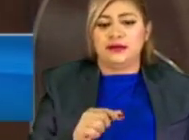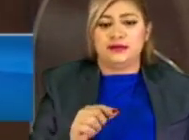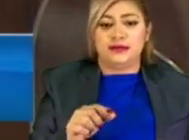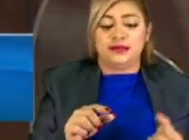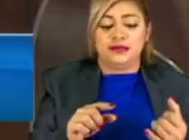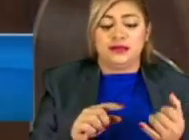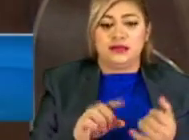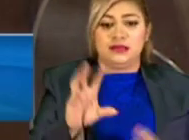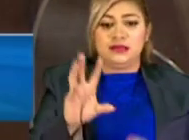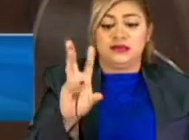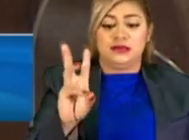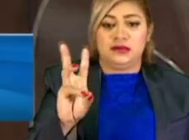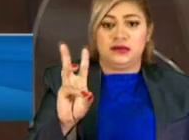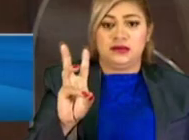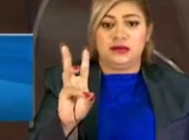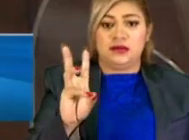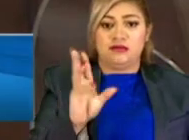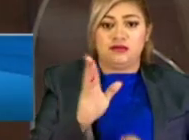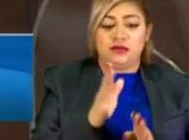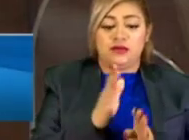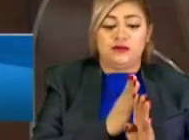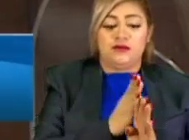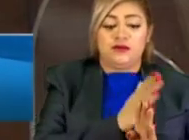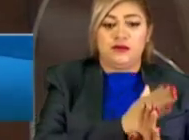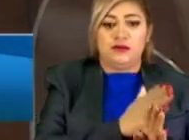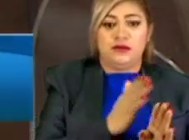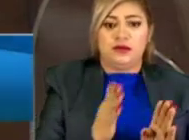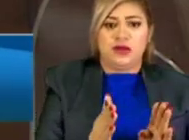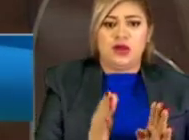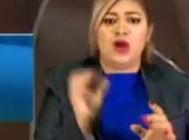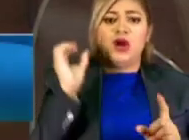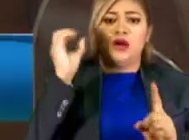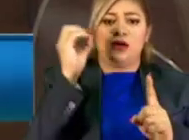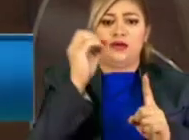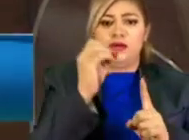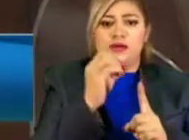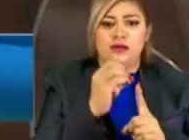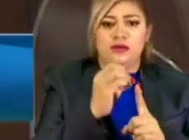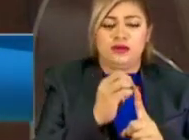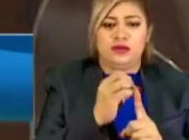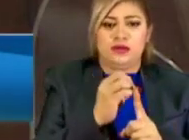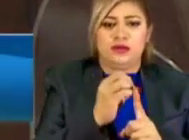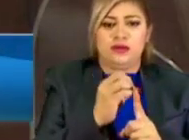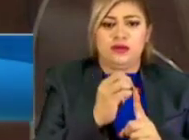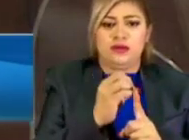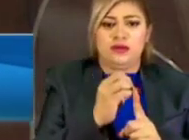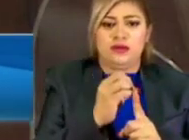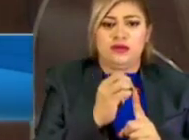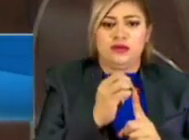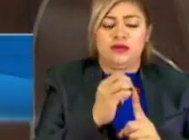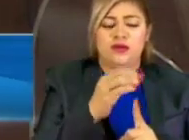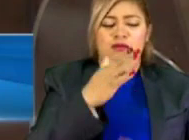frontera. Ese es el objetivo estratégico de mi administración: